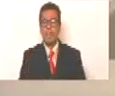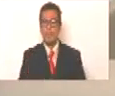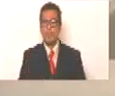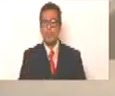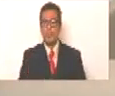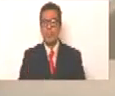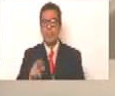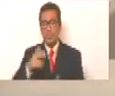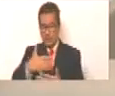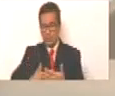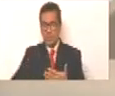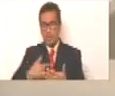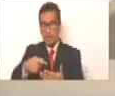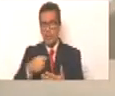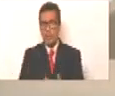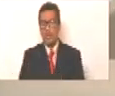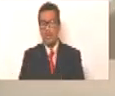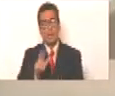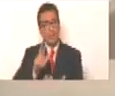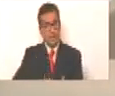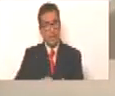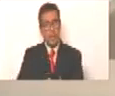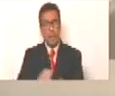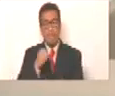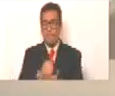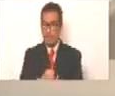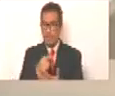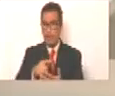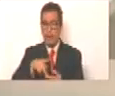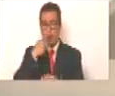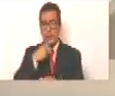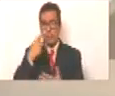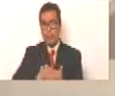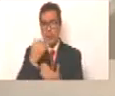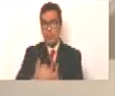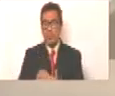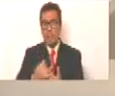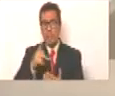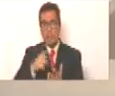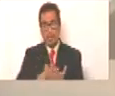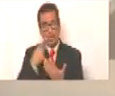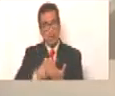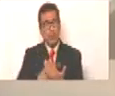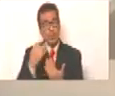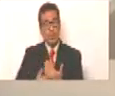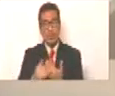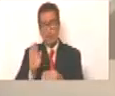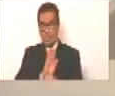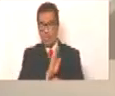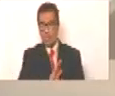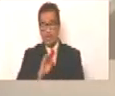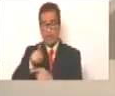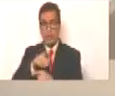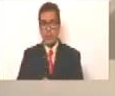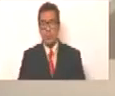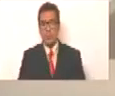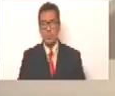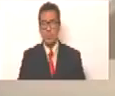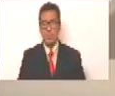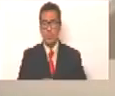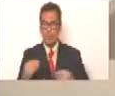certificación. A tal efecto, podrá formular políticas, planes y programas para su conservación y protección en coordinación con